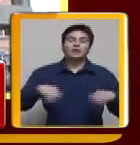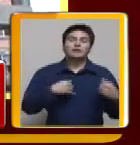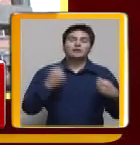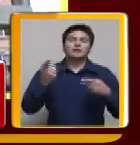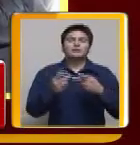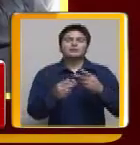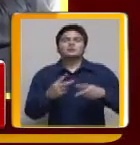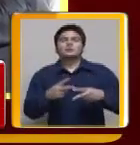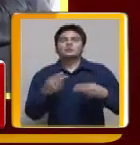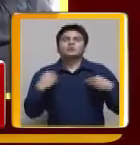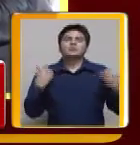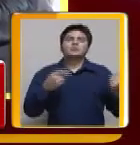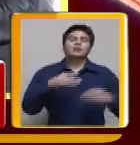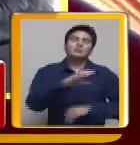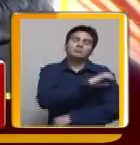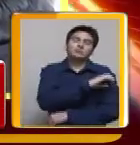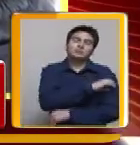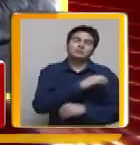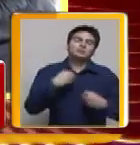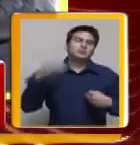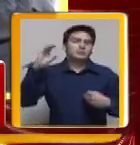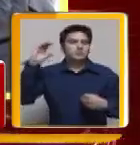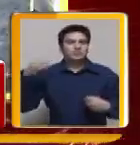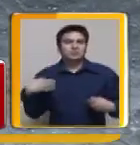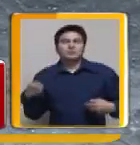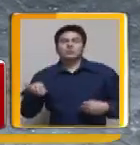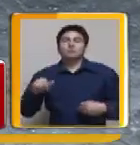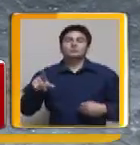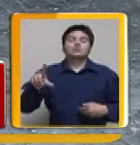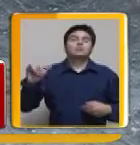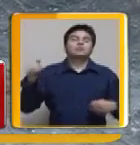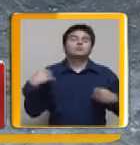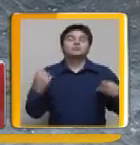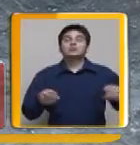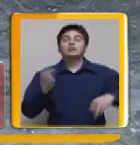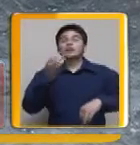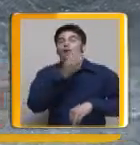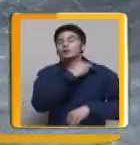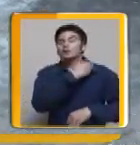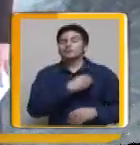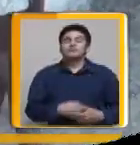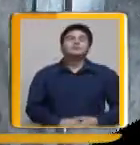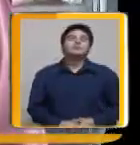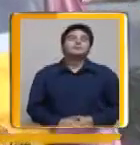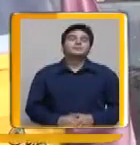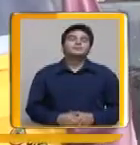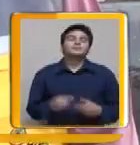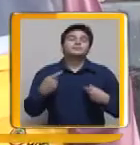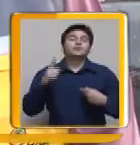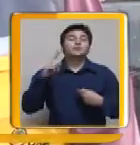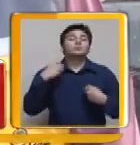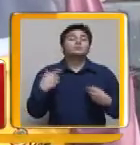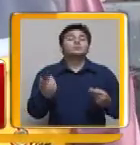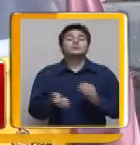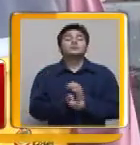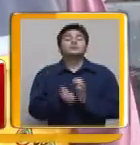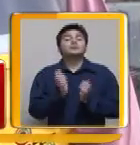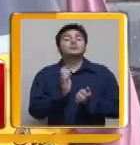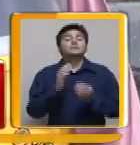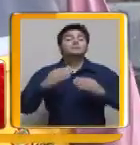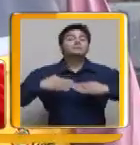servicios descentralizados de la policía. Escuchemos a José Luis Ramallo, director de Seguridad Ciudadana. Es una de las